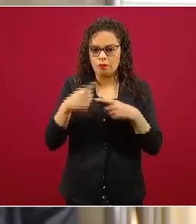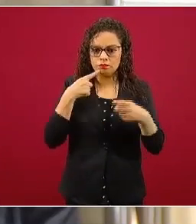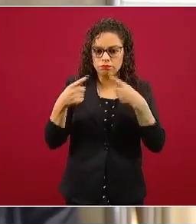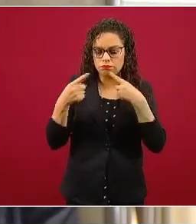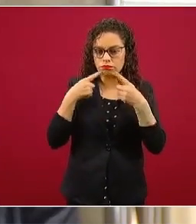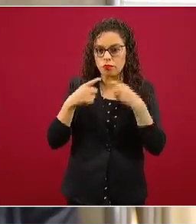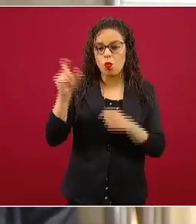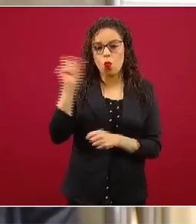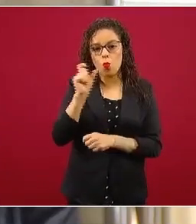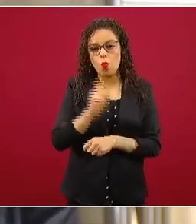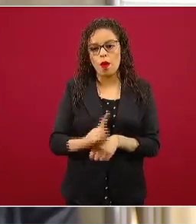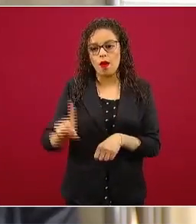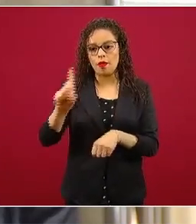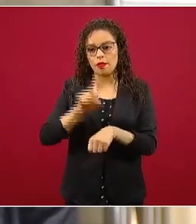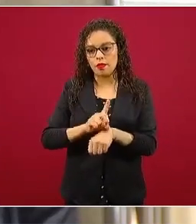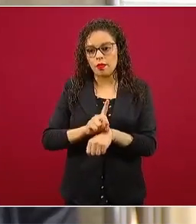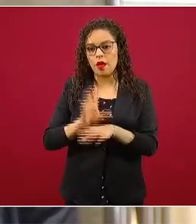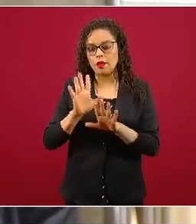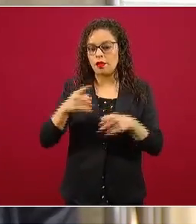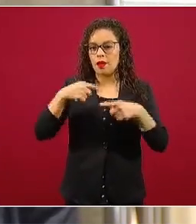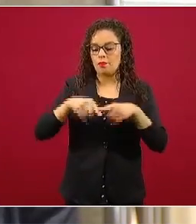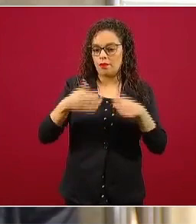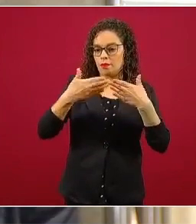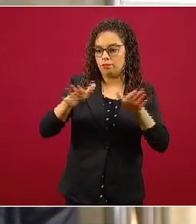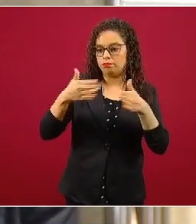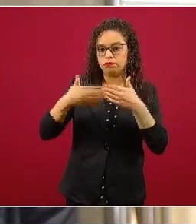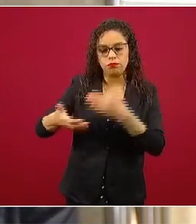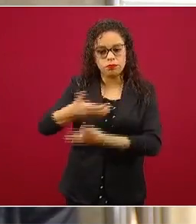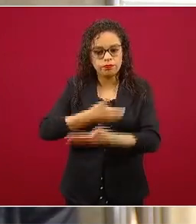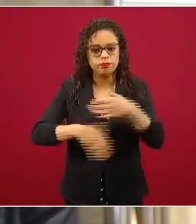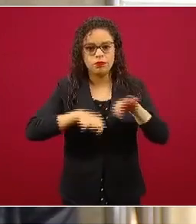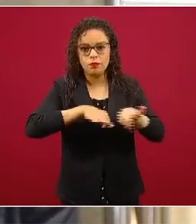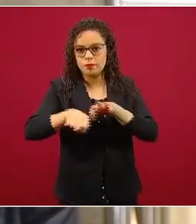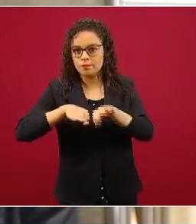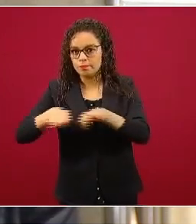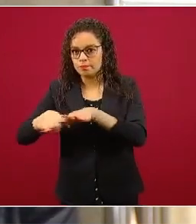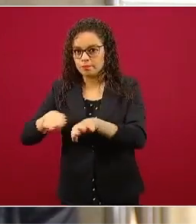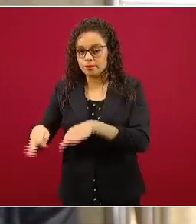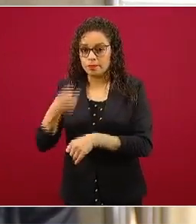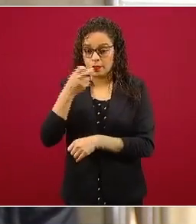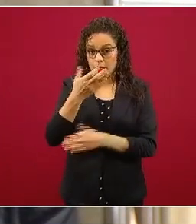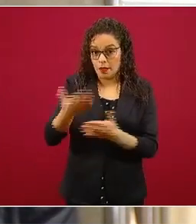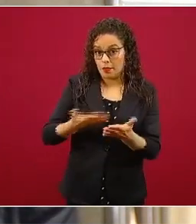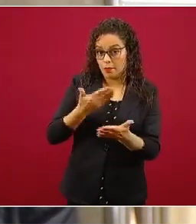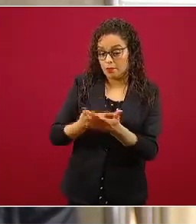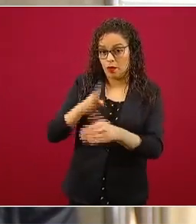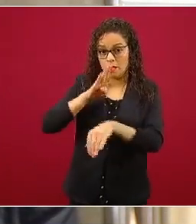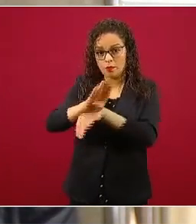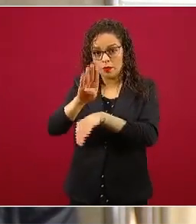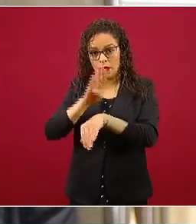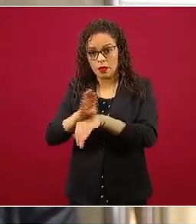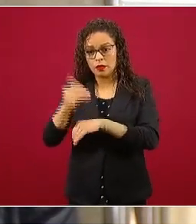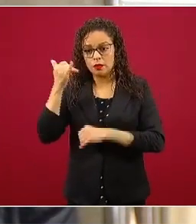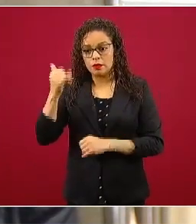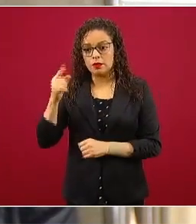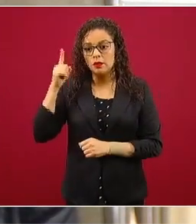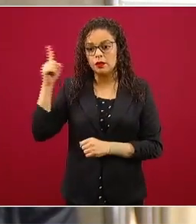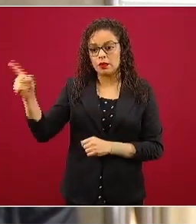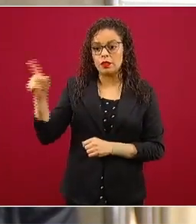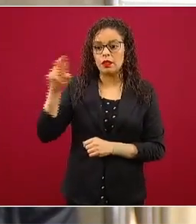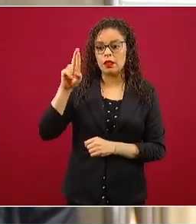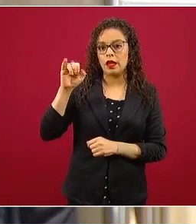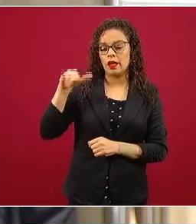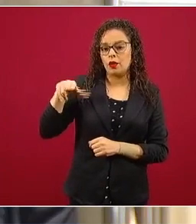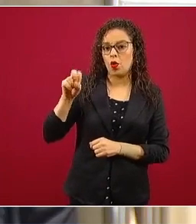regresa al tema de la producción, y esta propuesta de Brasil y Reino Unido de los pasaportes